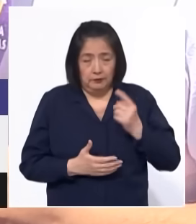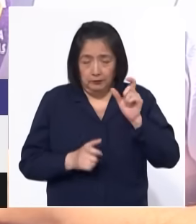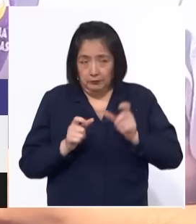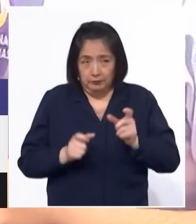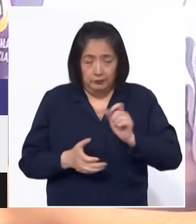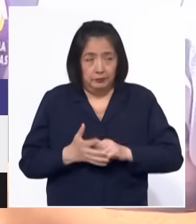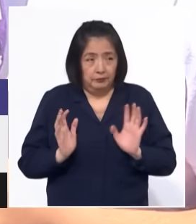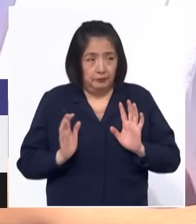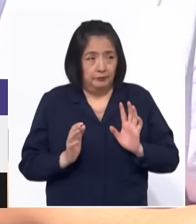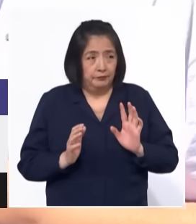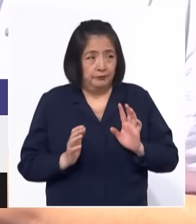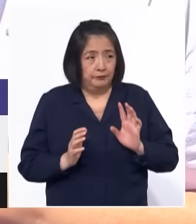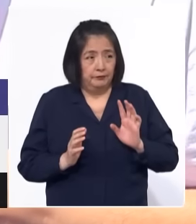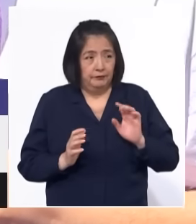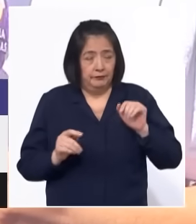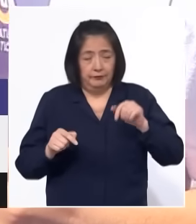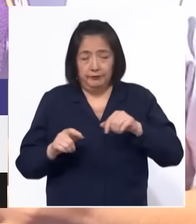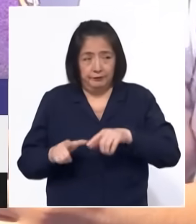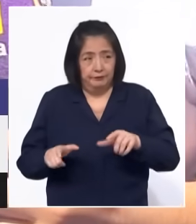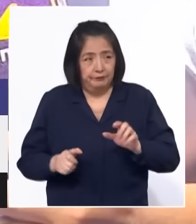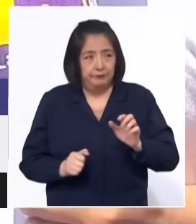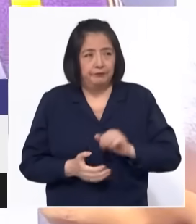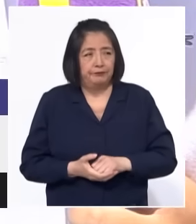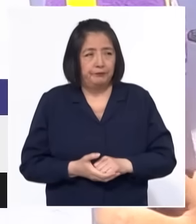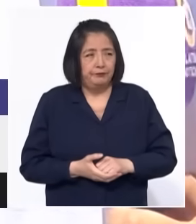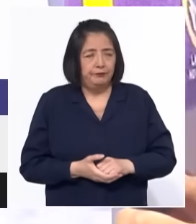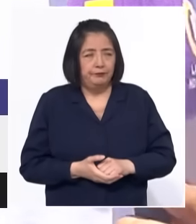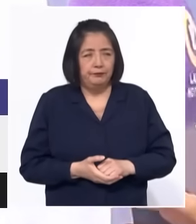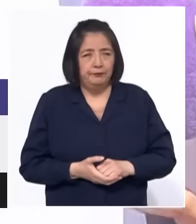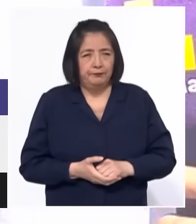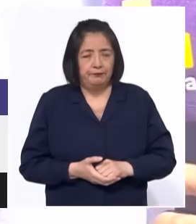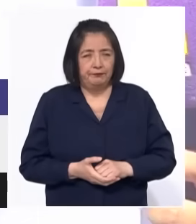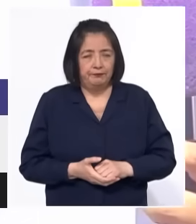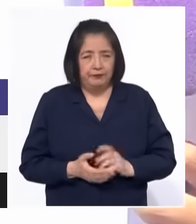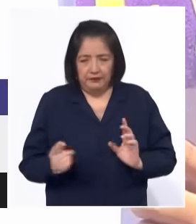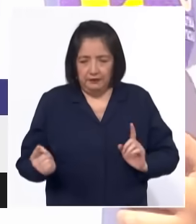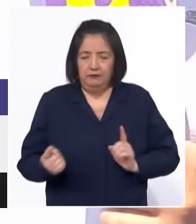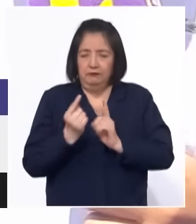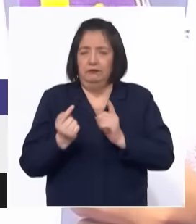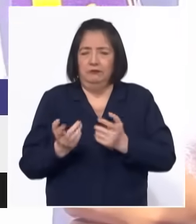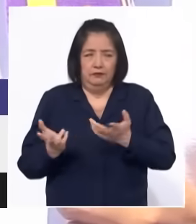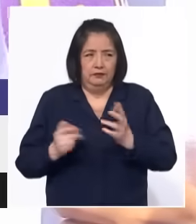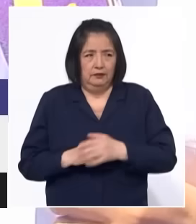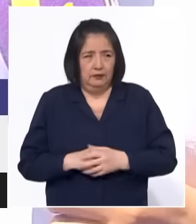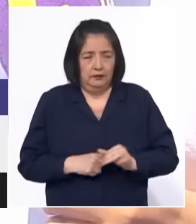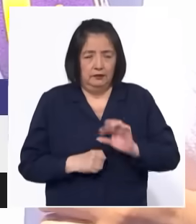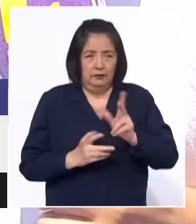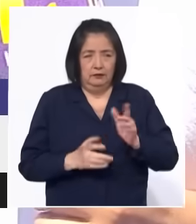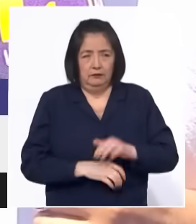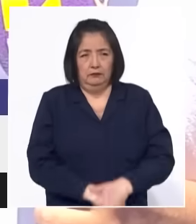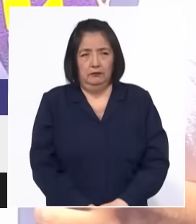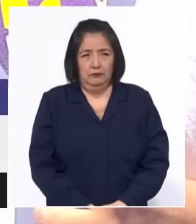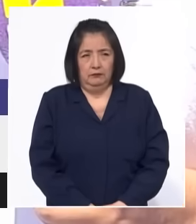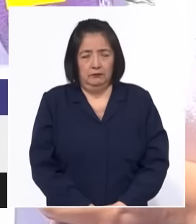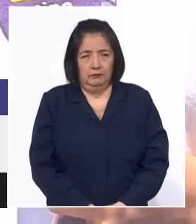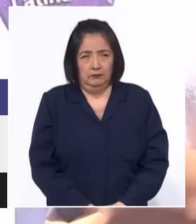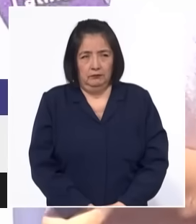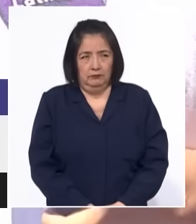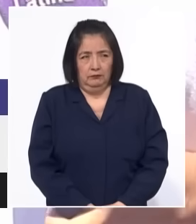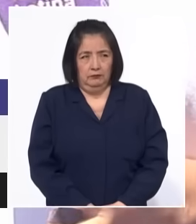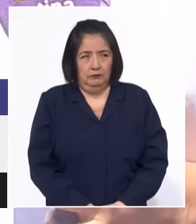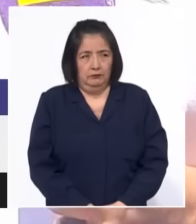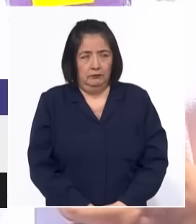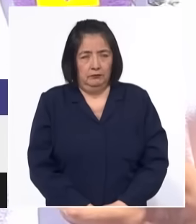personas que regenta aquí el lugar, se enfrenta a los delincuentes. Y